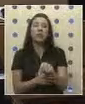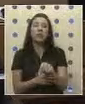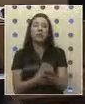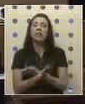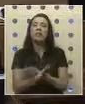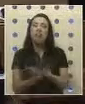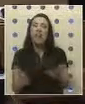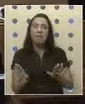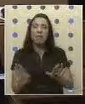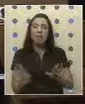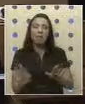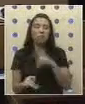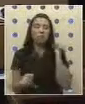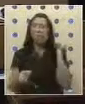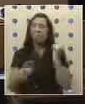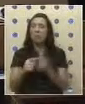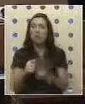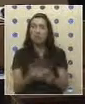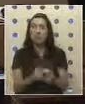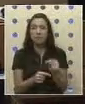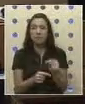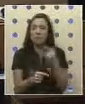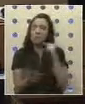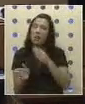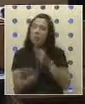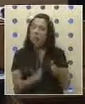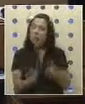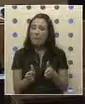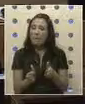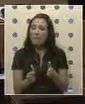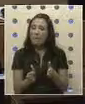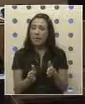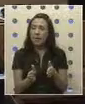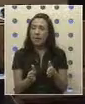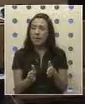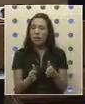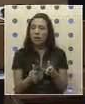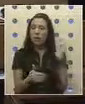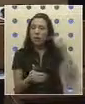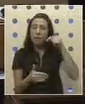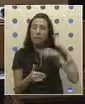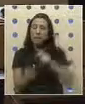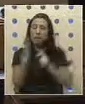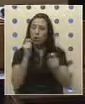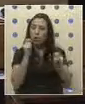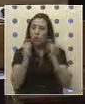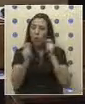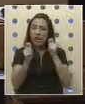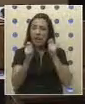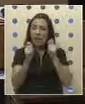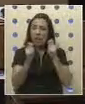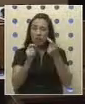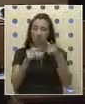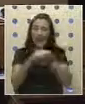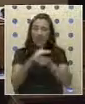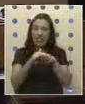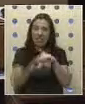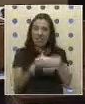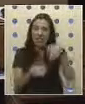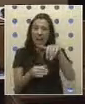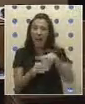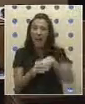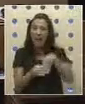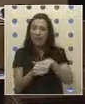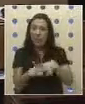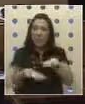de aniquilarlo. Yo creo, presidente, que este es un camino primero que nos conduce a un profundo riesgo de intervención electoral, de manipulación